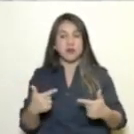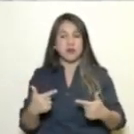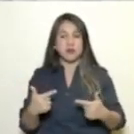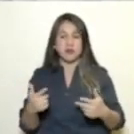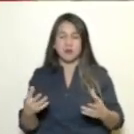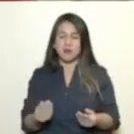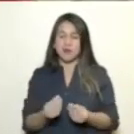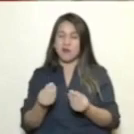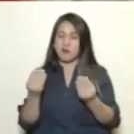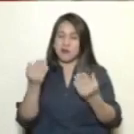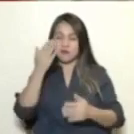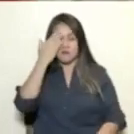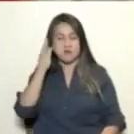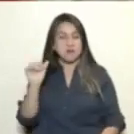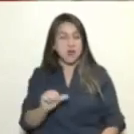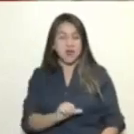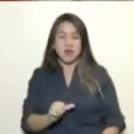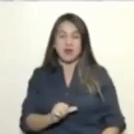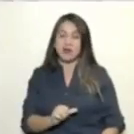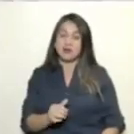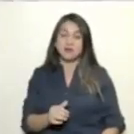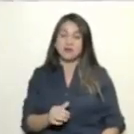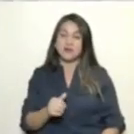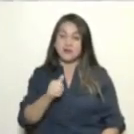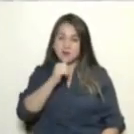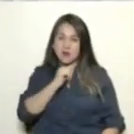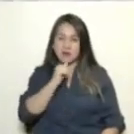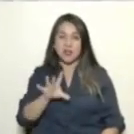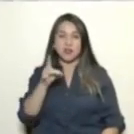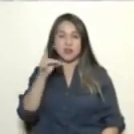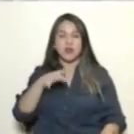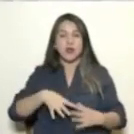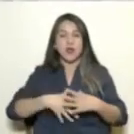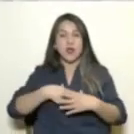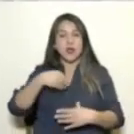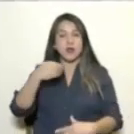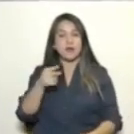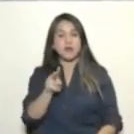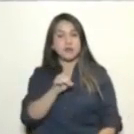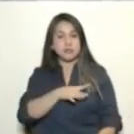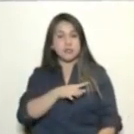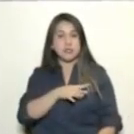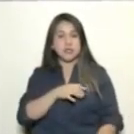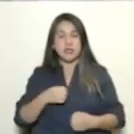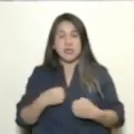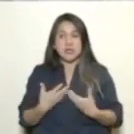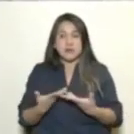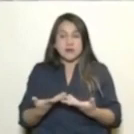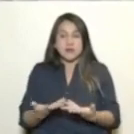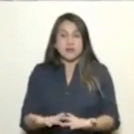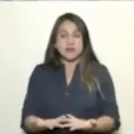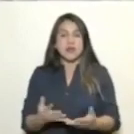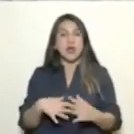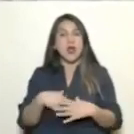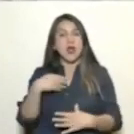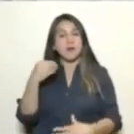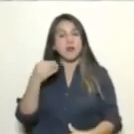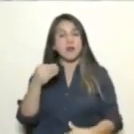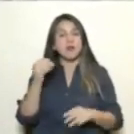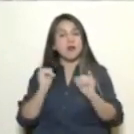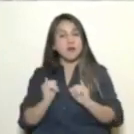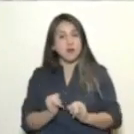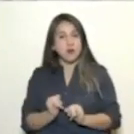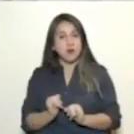mal. Eso le quería decir. Nos falta encontrar el alma de Chile y expresar esa alma de una manera